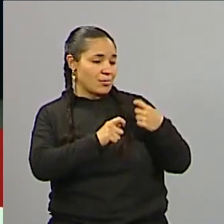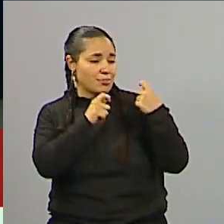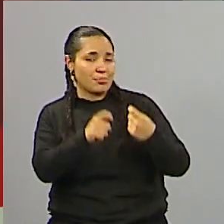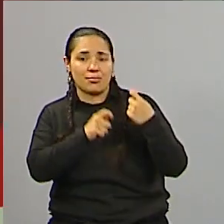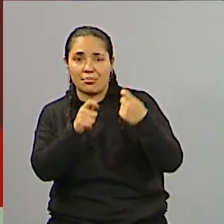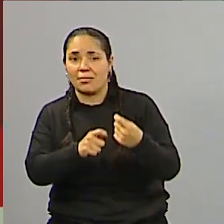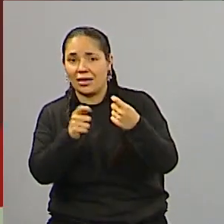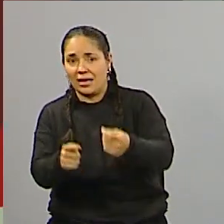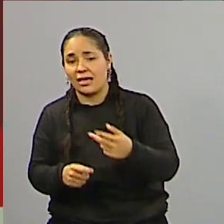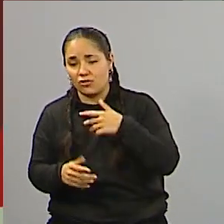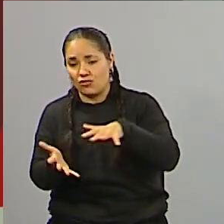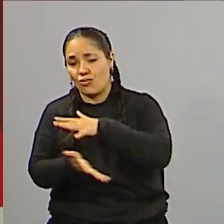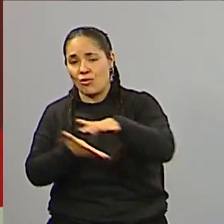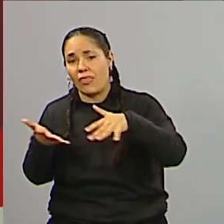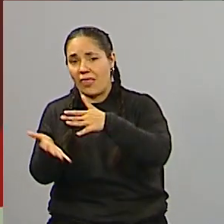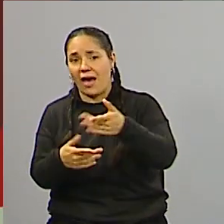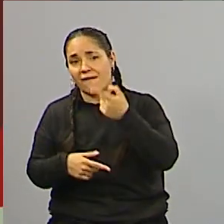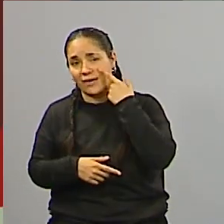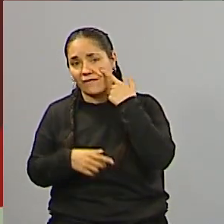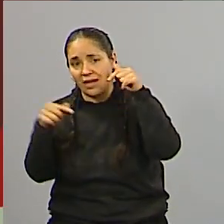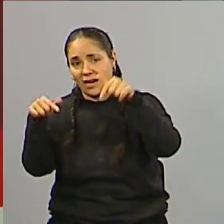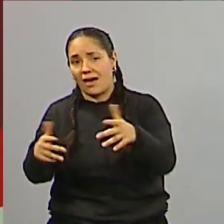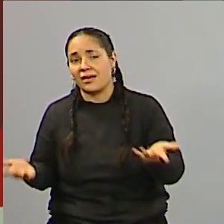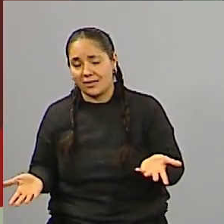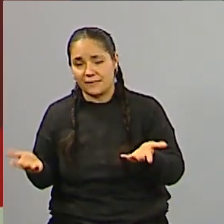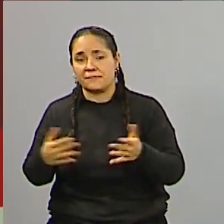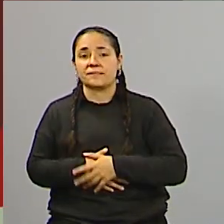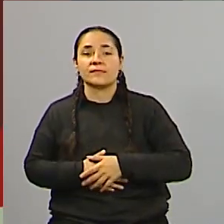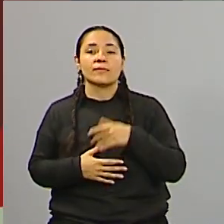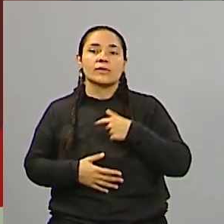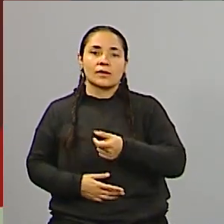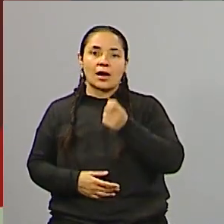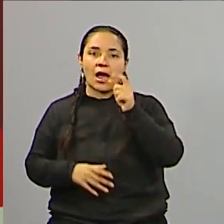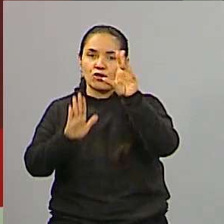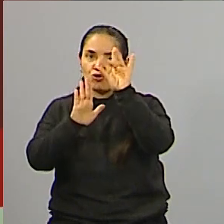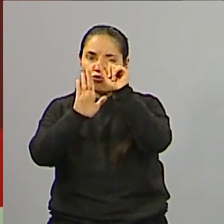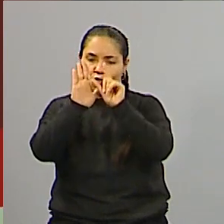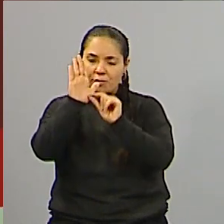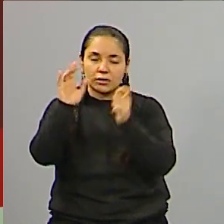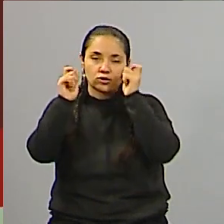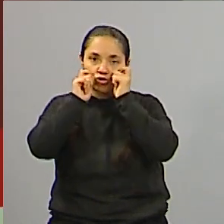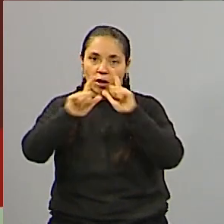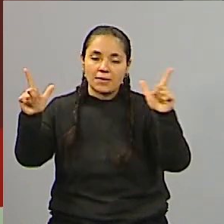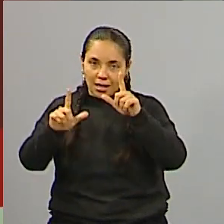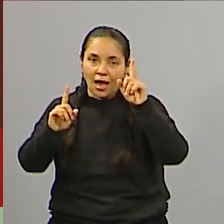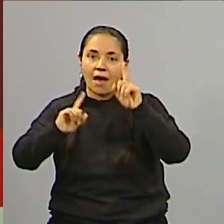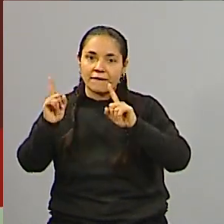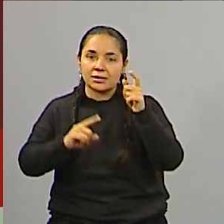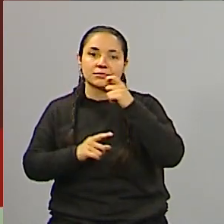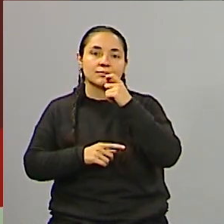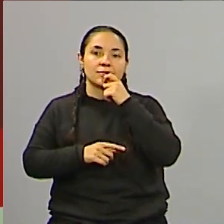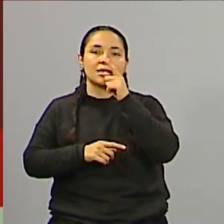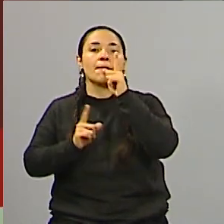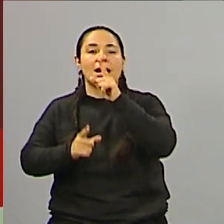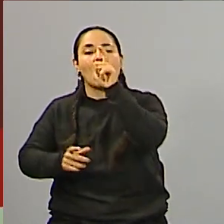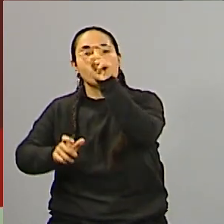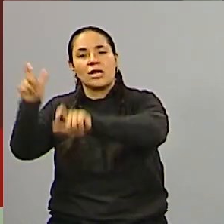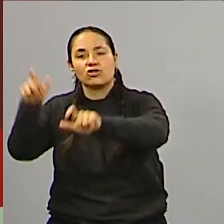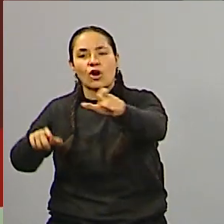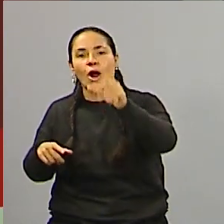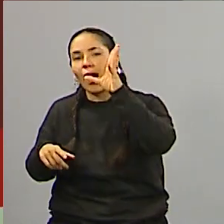digno, como es el metro tranvía, pero tenemos que corre de sur a norte y de norte a sur, pero no tenemos de oeste a oeste para que se